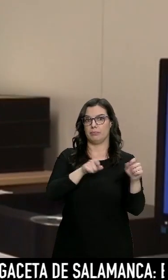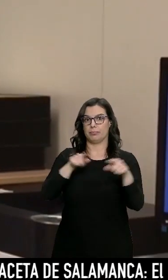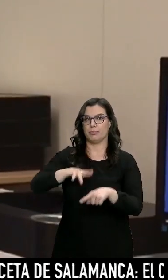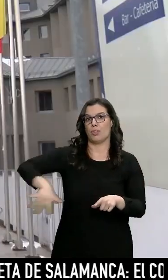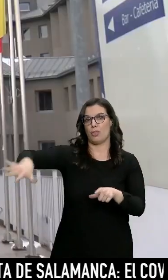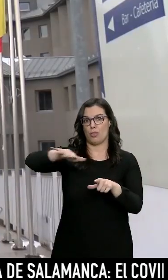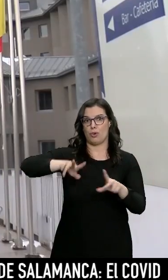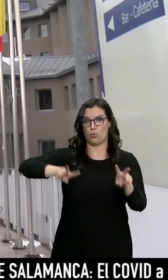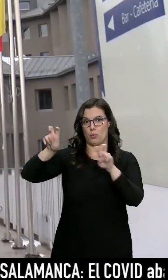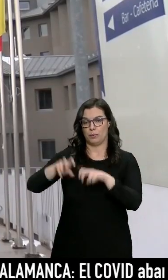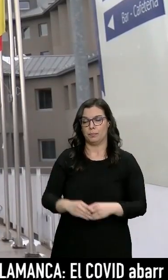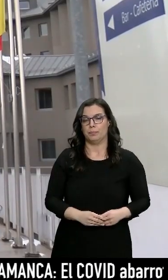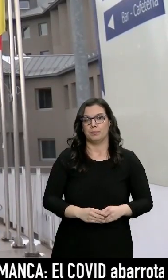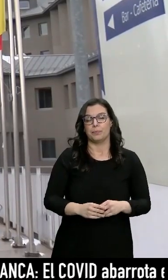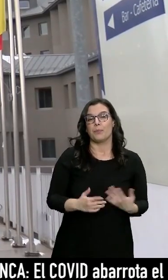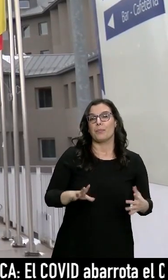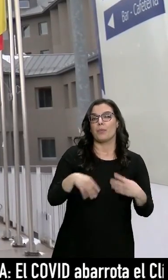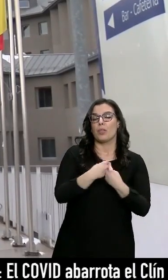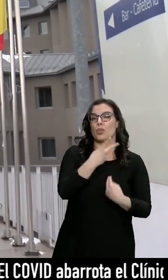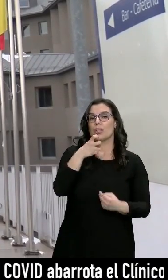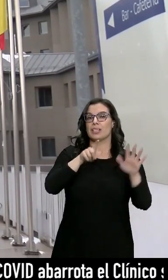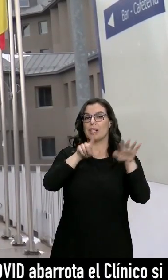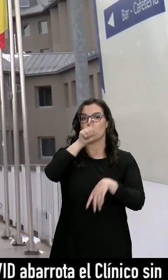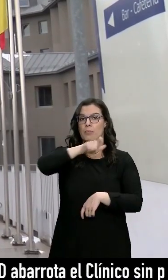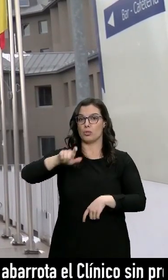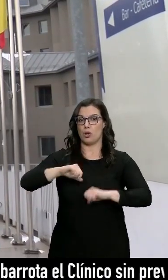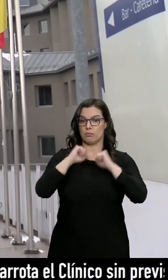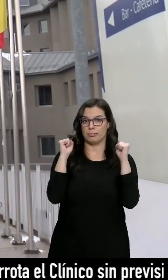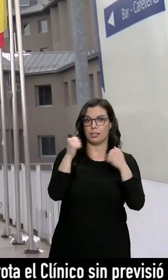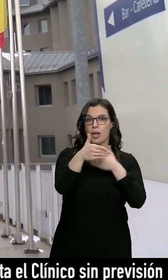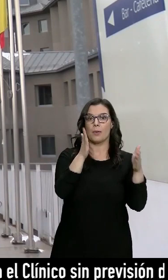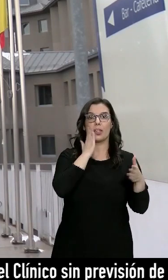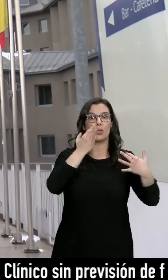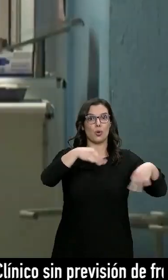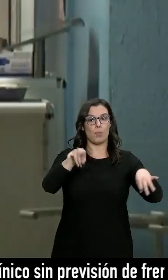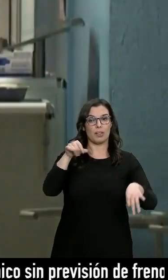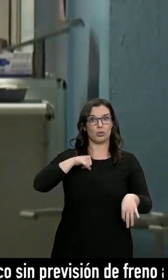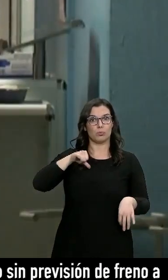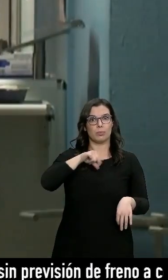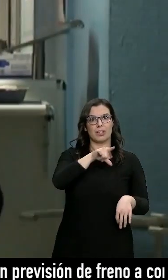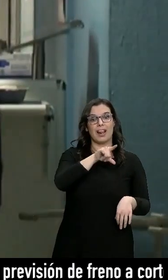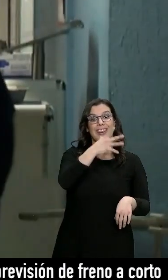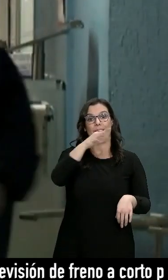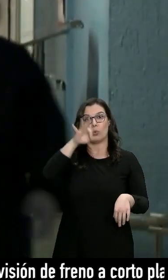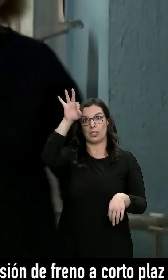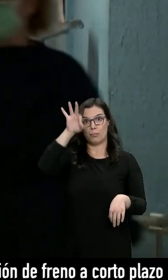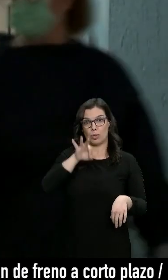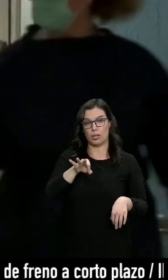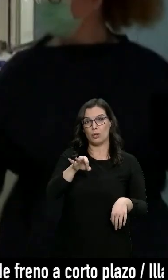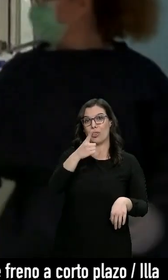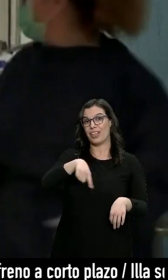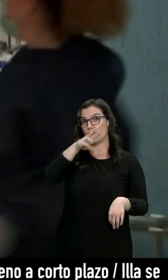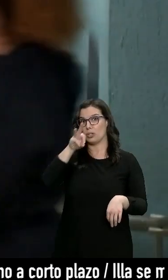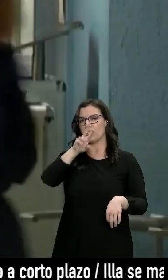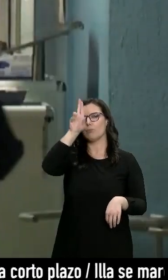en esa zona o no. De las 261 personas ingresadas en planta en este hospital, la mitad, 130 son